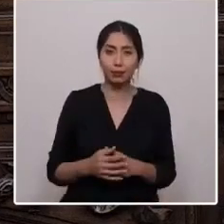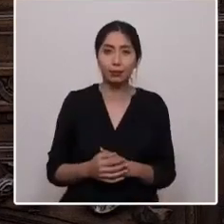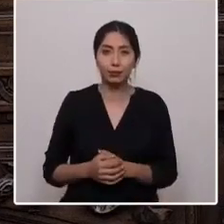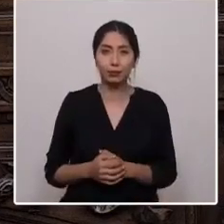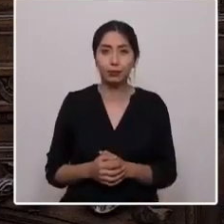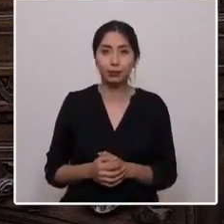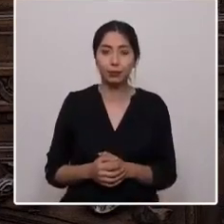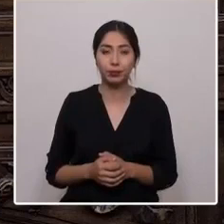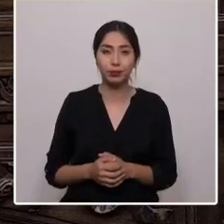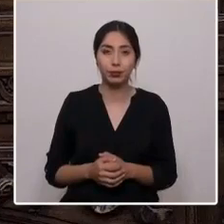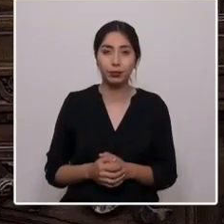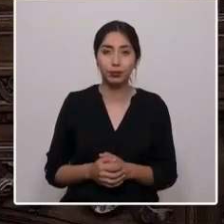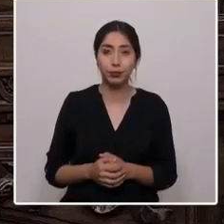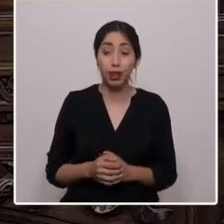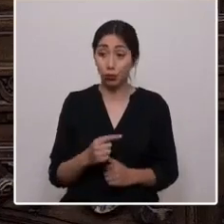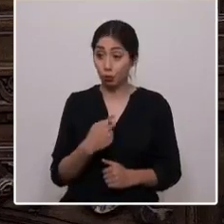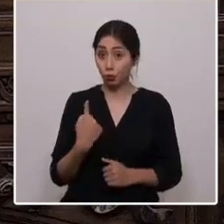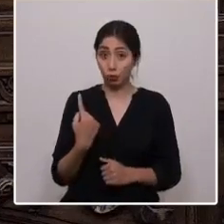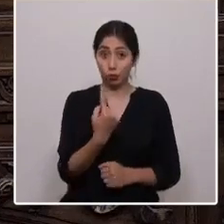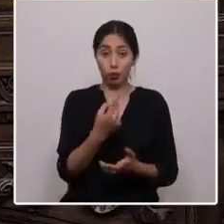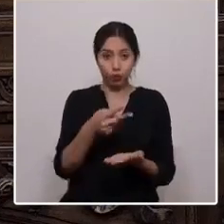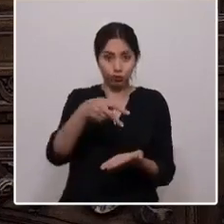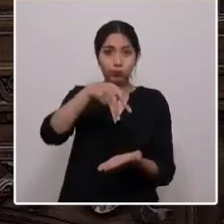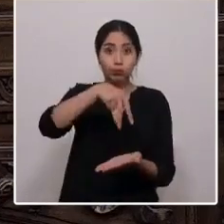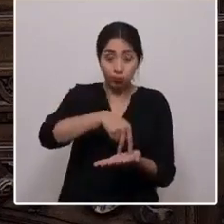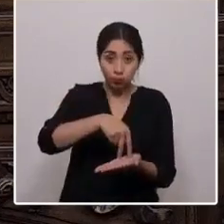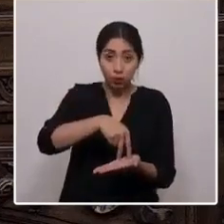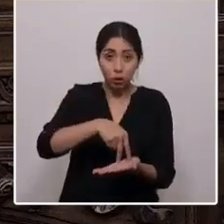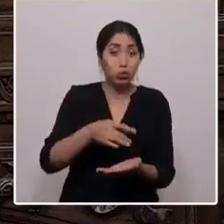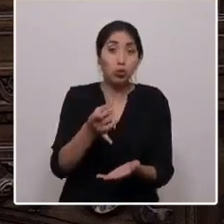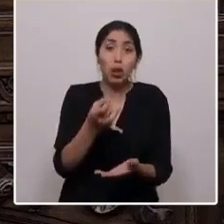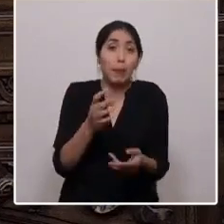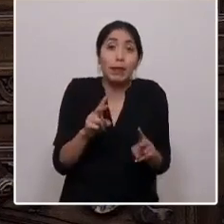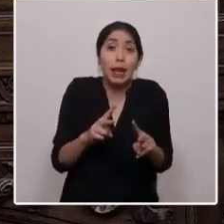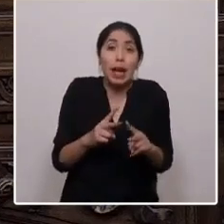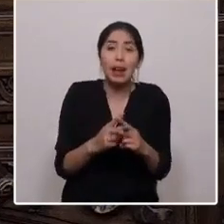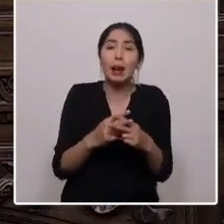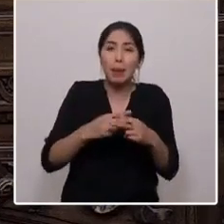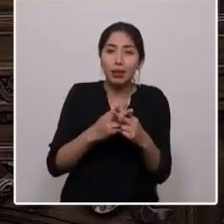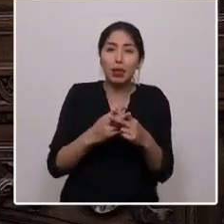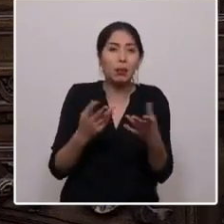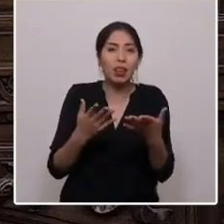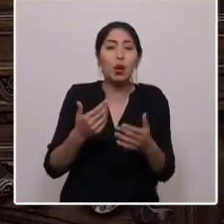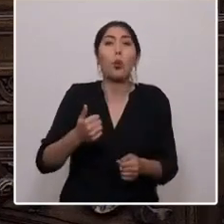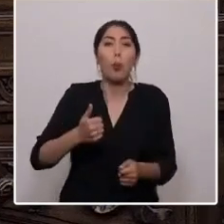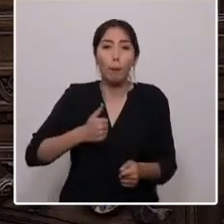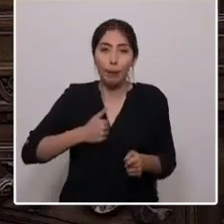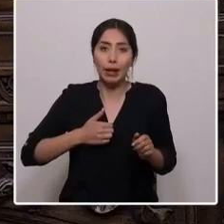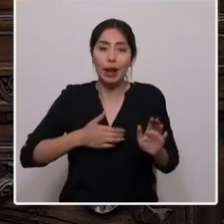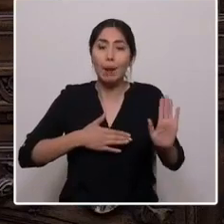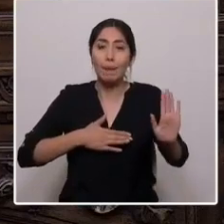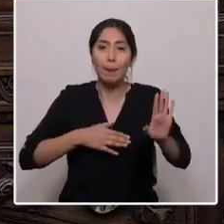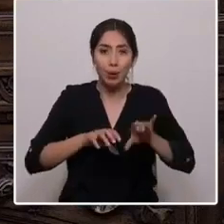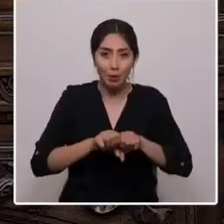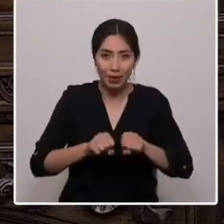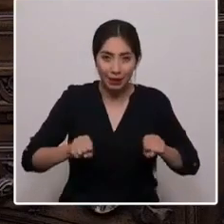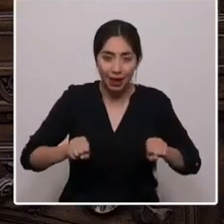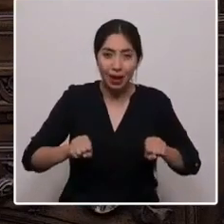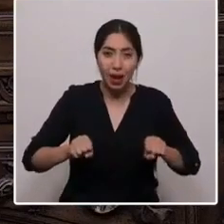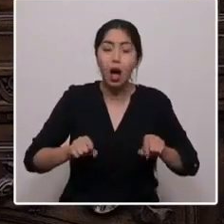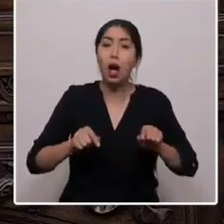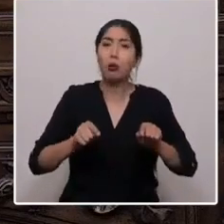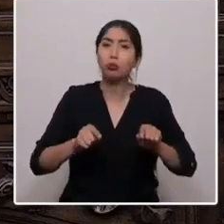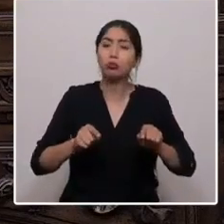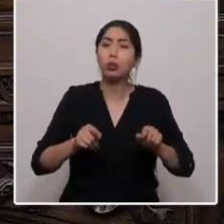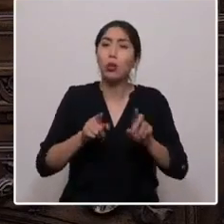quienes estamos acá no somos más que herramientas para concretar la promesa y con humildad debemos ser el canal de los anhelos